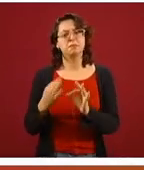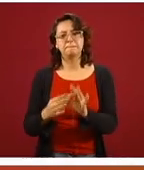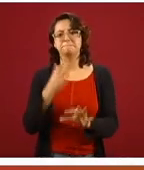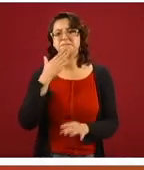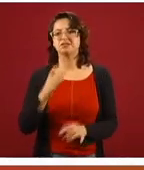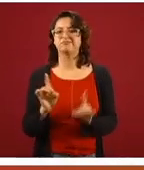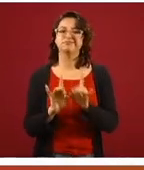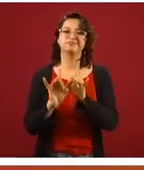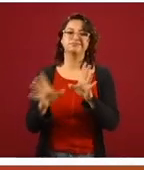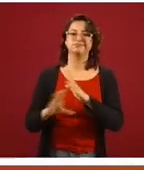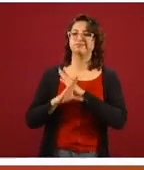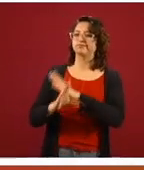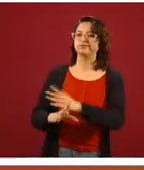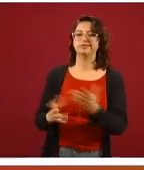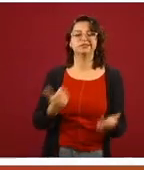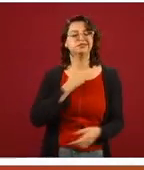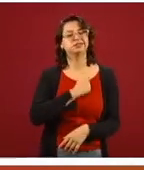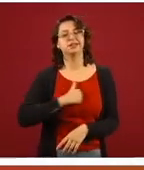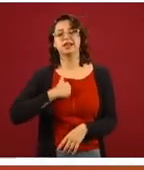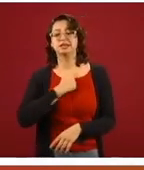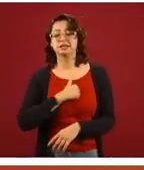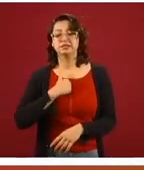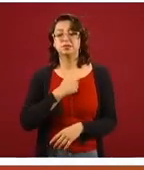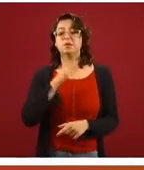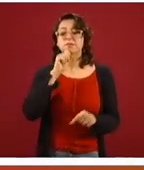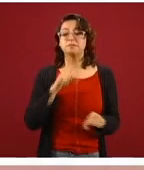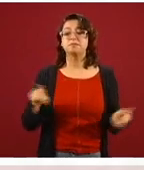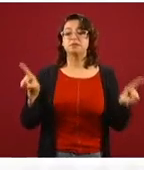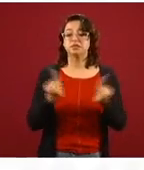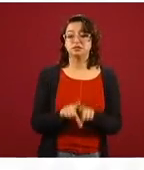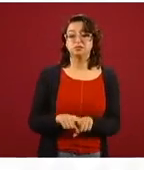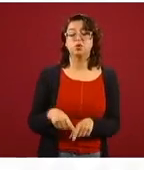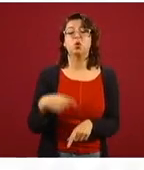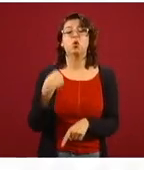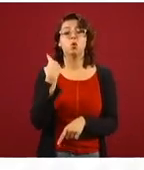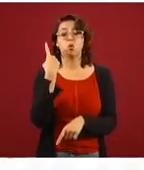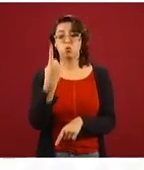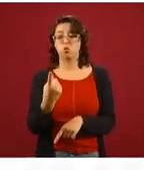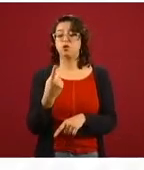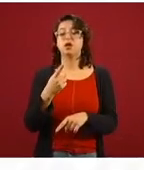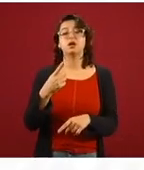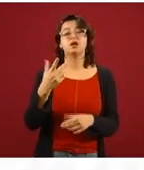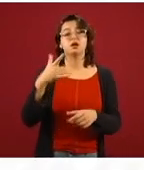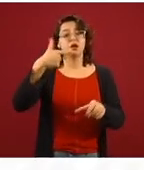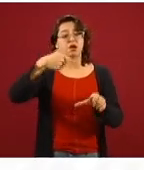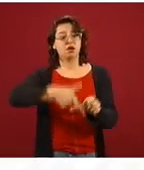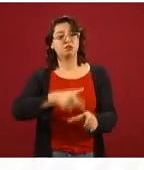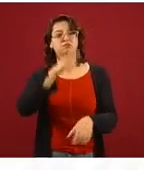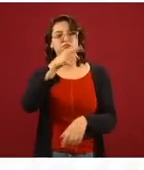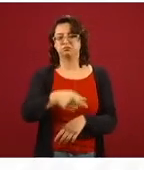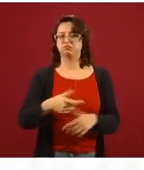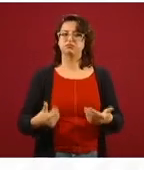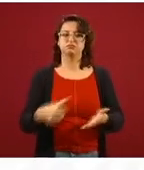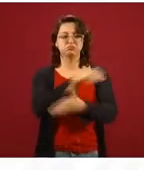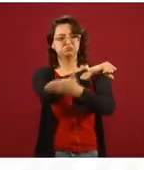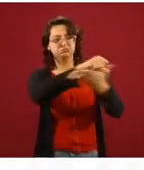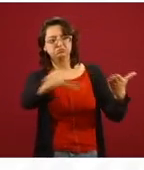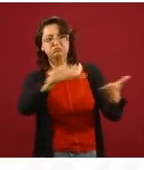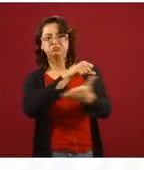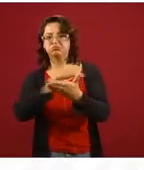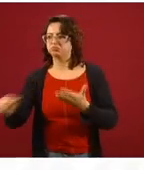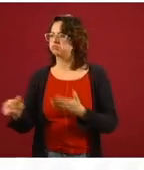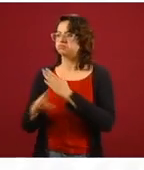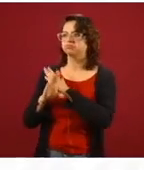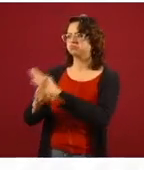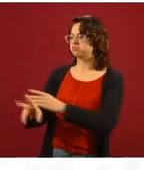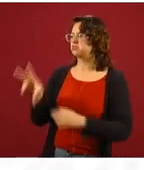gasolinera no permitió que se le colocaran los sellos, y esa gasolinera, pues al que vaya ahí